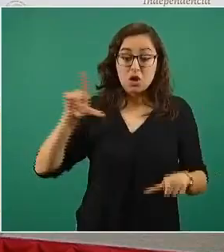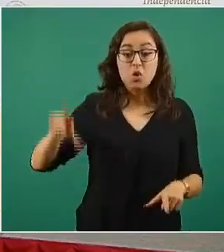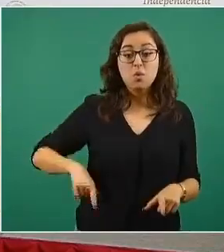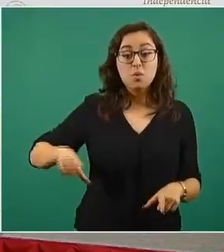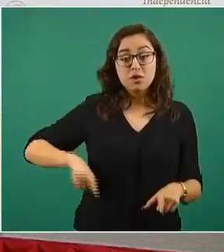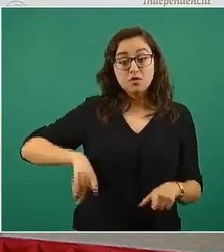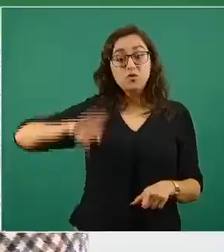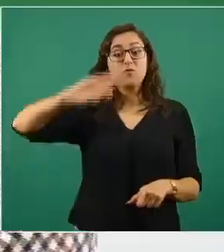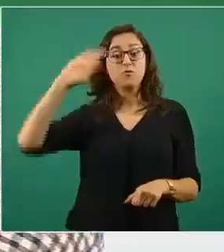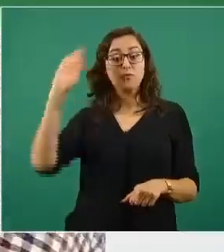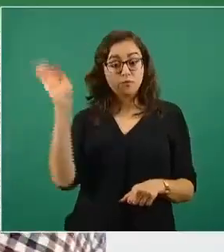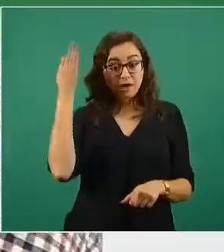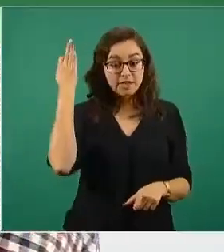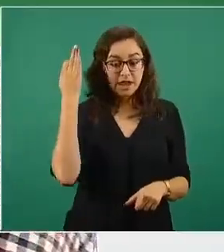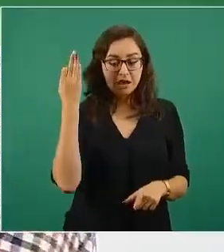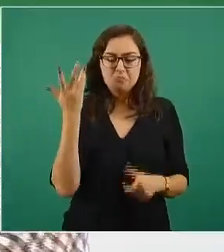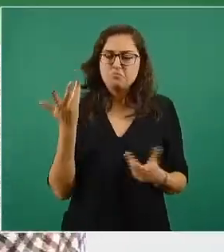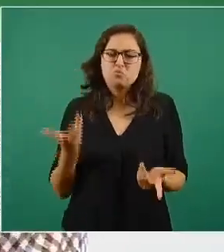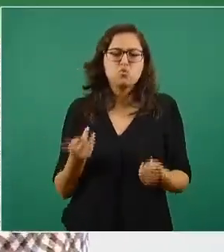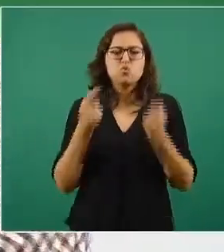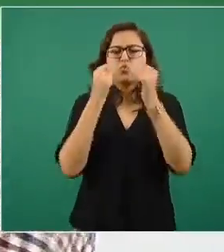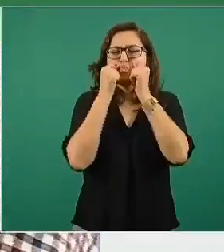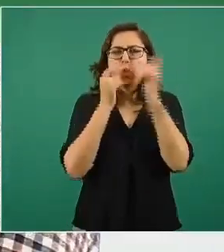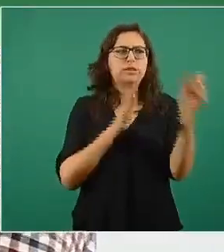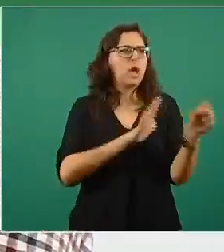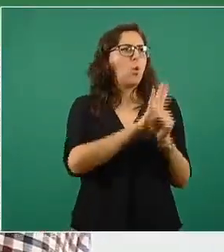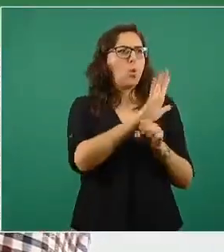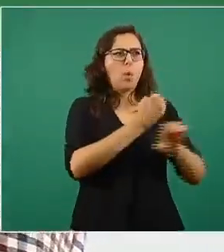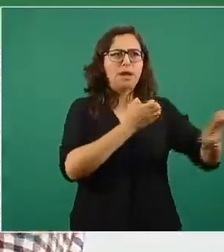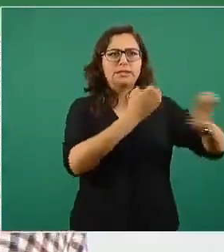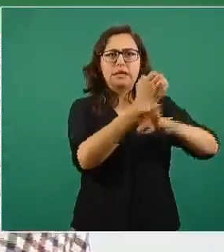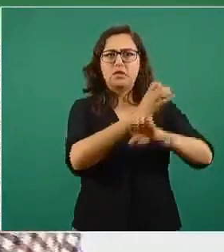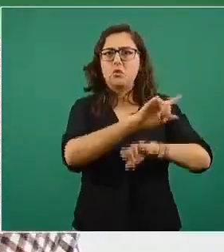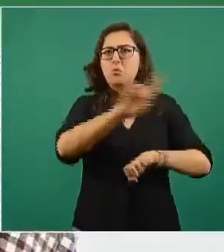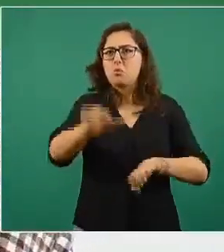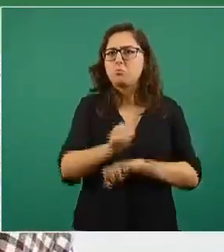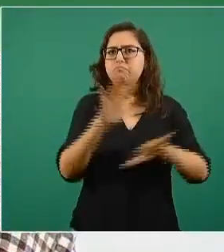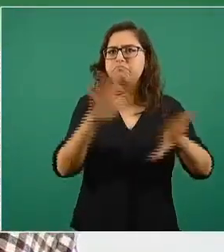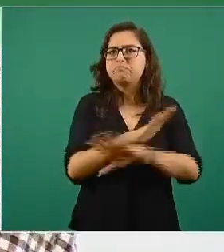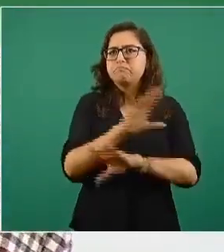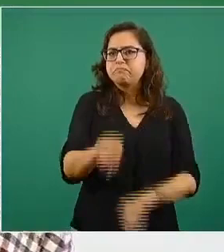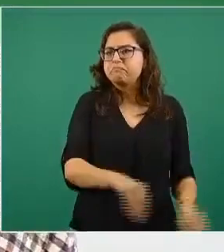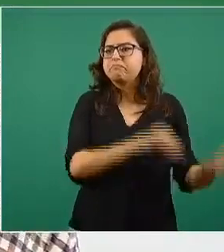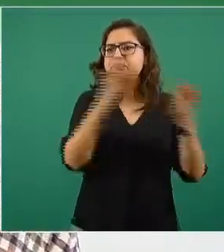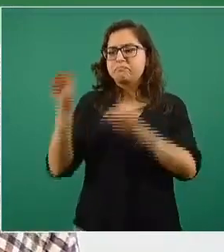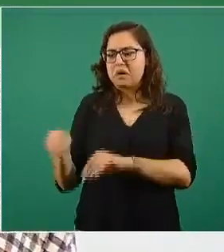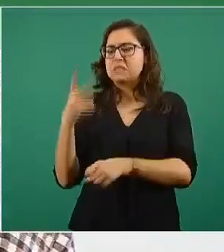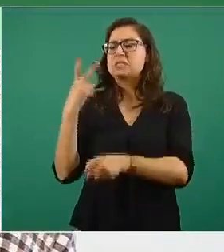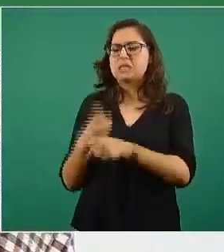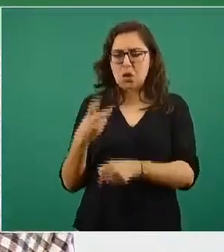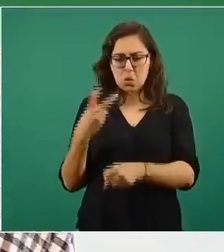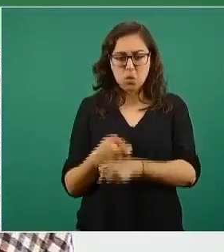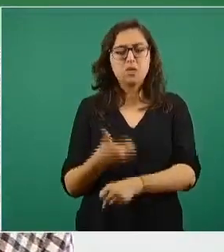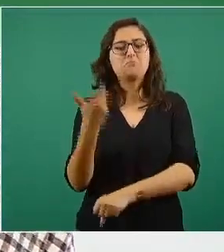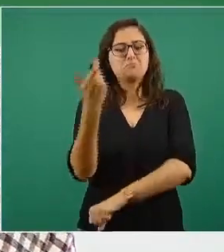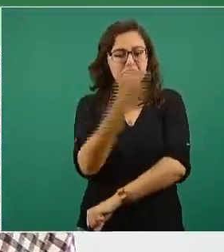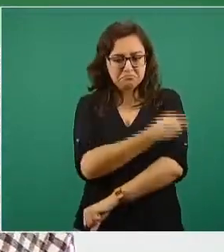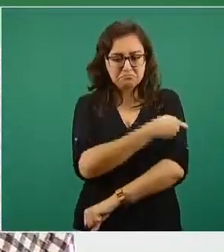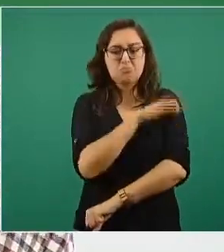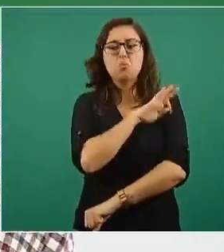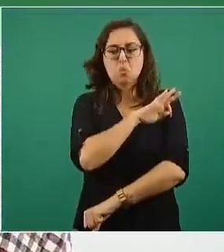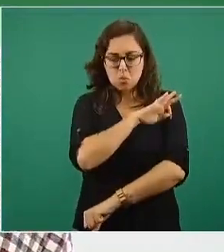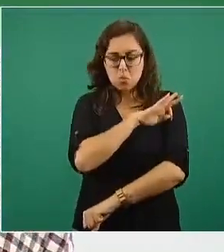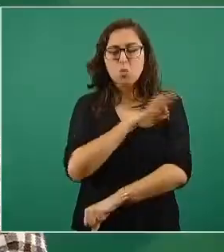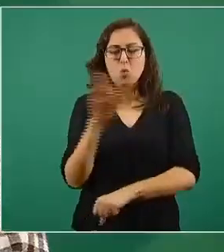México. Entonces, en la entidad federativa donde se haya mudado, puede recibir su segunda dosis de acuerdo al